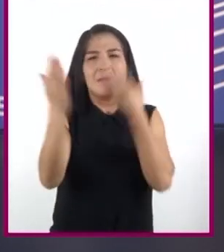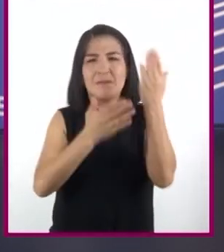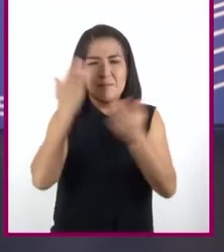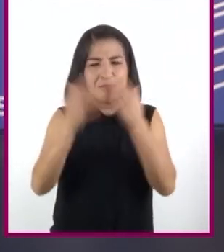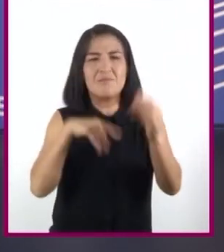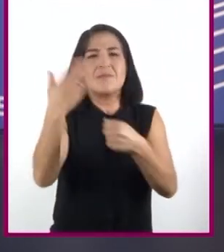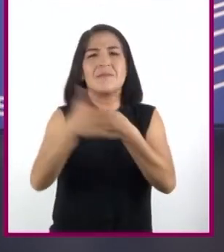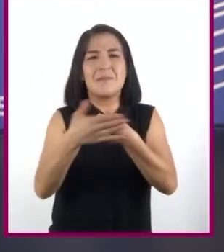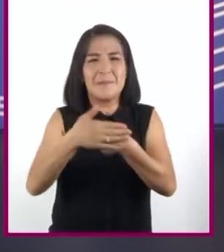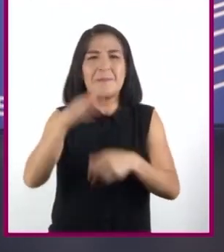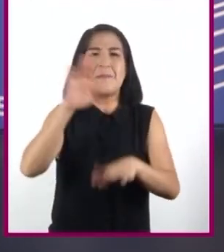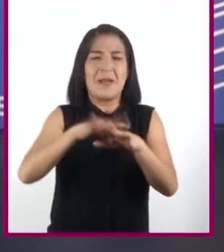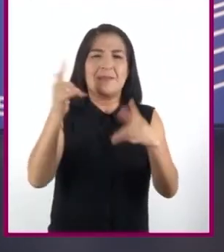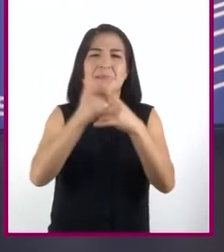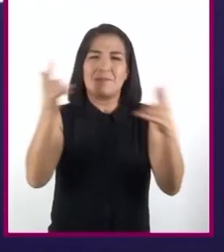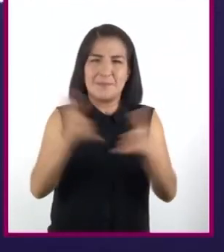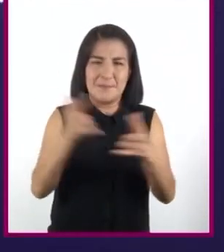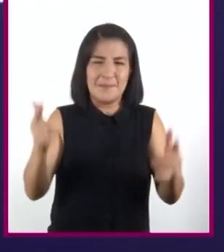movimientos literarios.